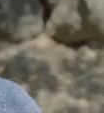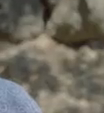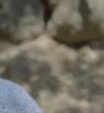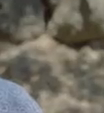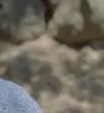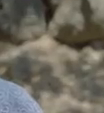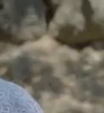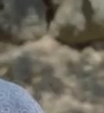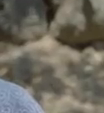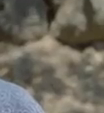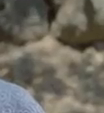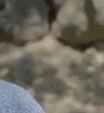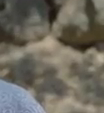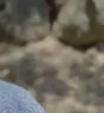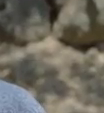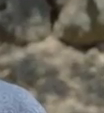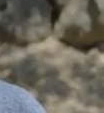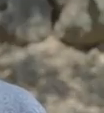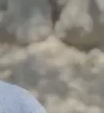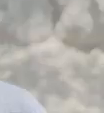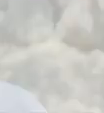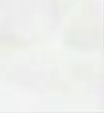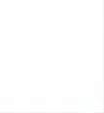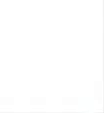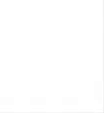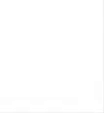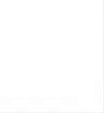mexicanos, para que nadie se quede atrás.